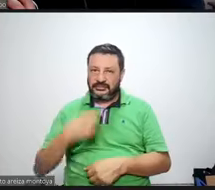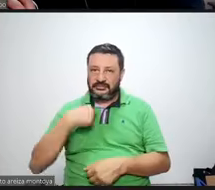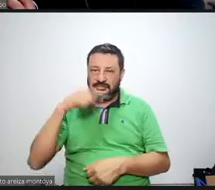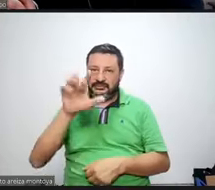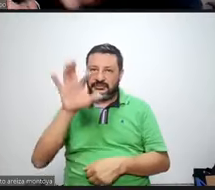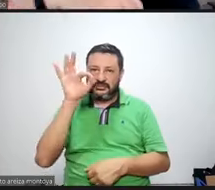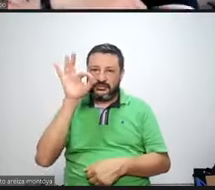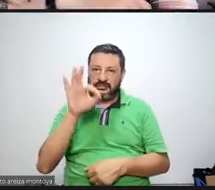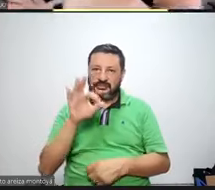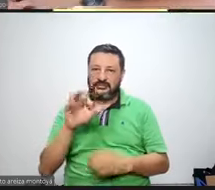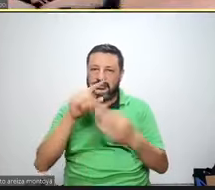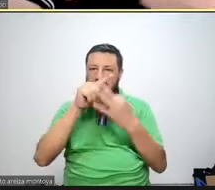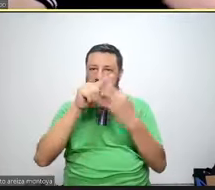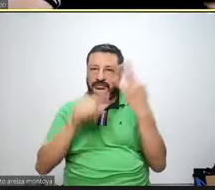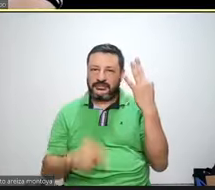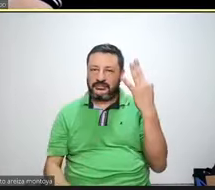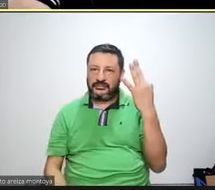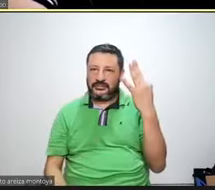tres gimnastas. Era nominal.